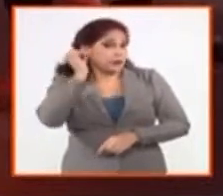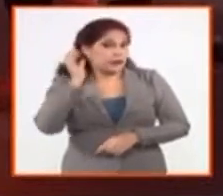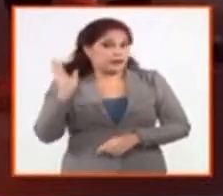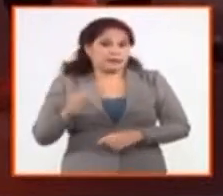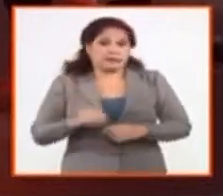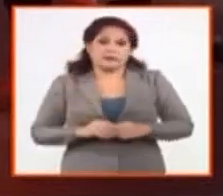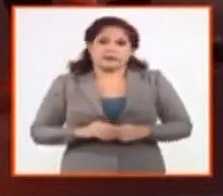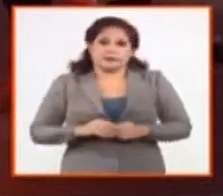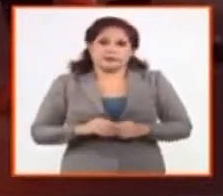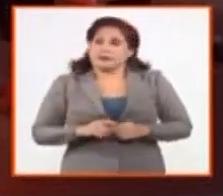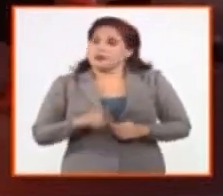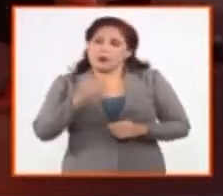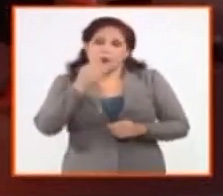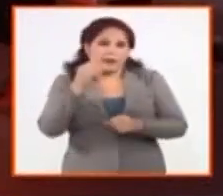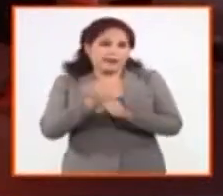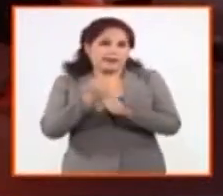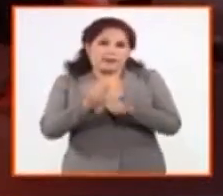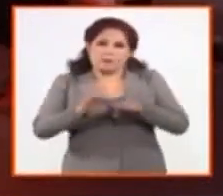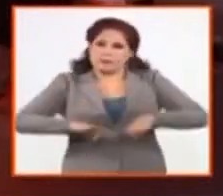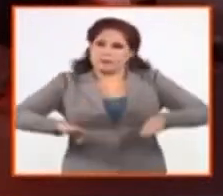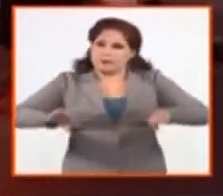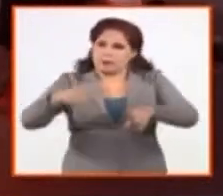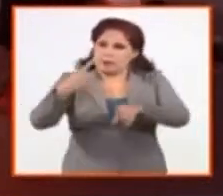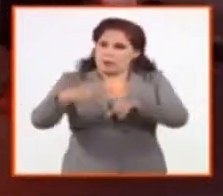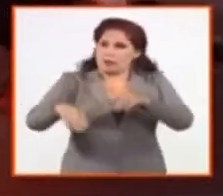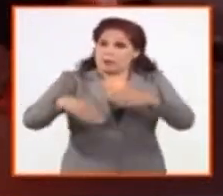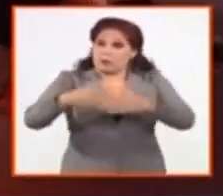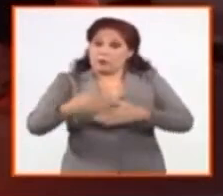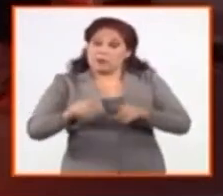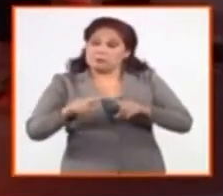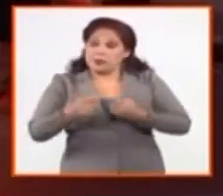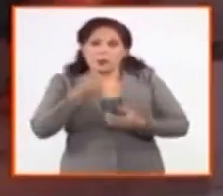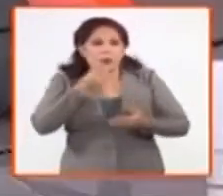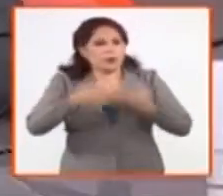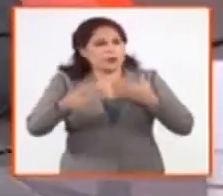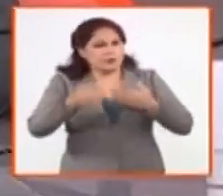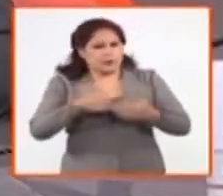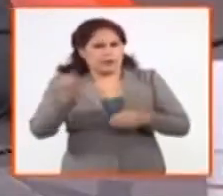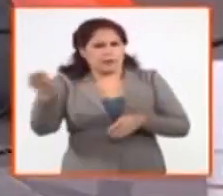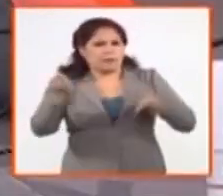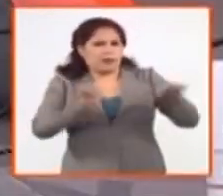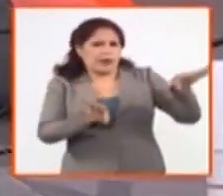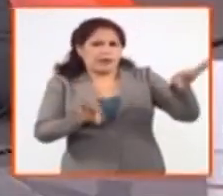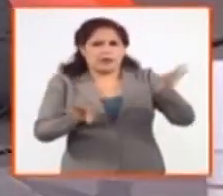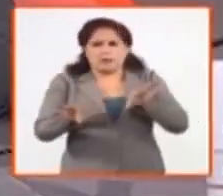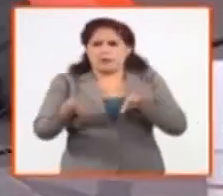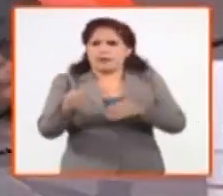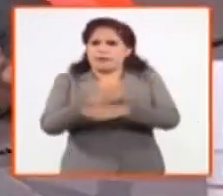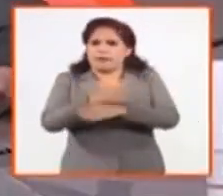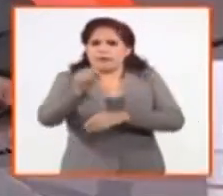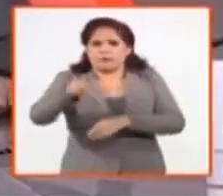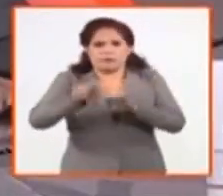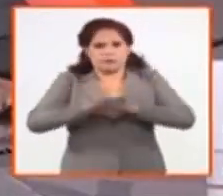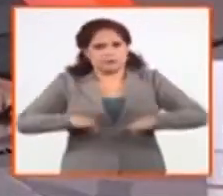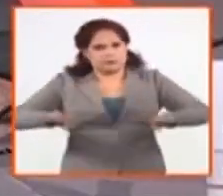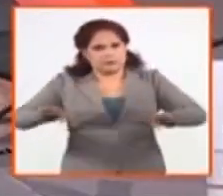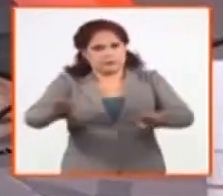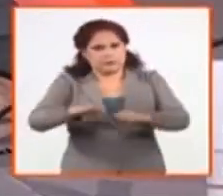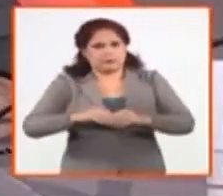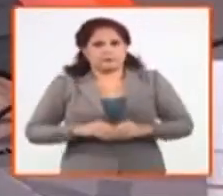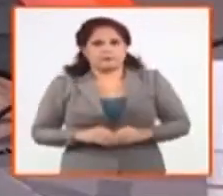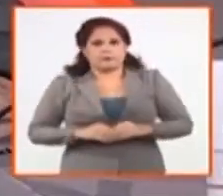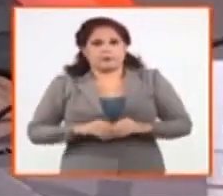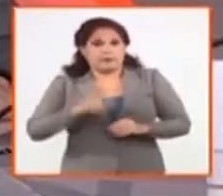no disponible, pero bueno, seguiremos contando en algún momento con ellos. Bueno, Enrique